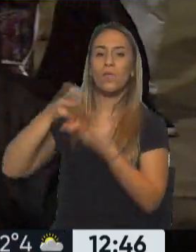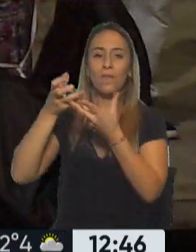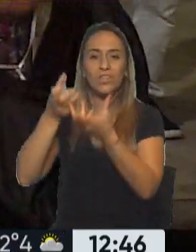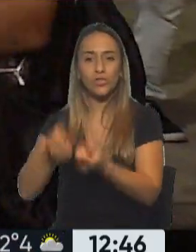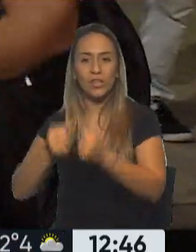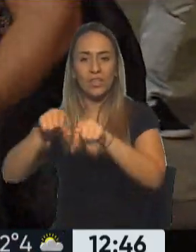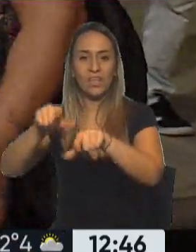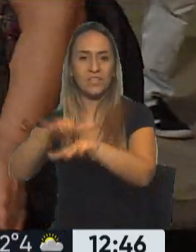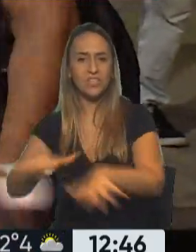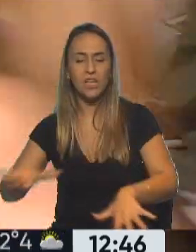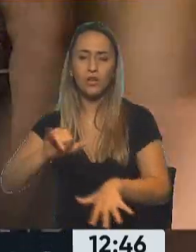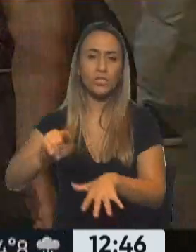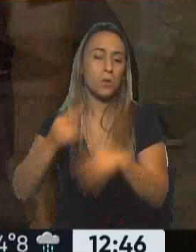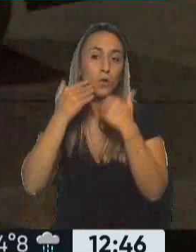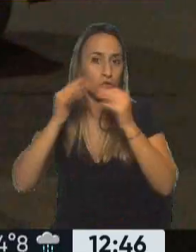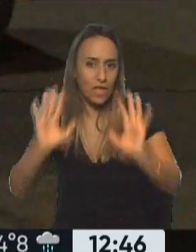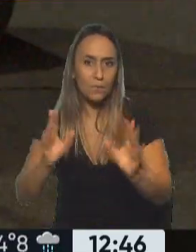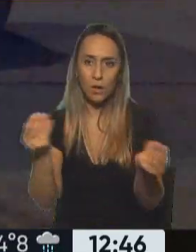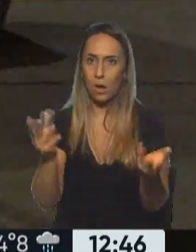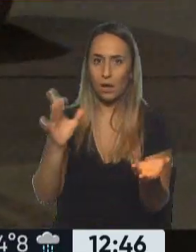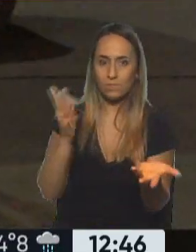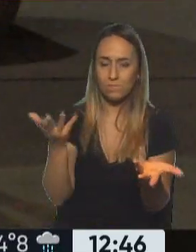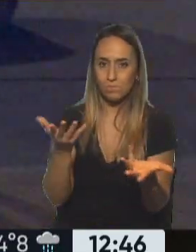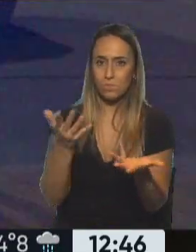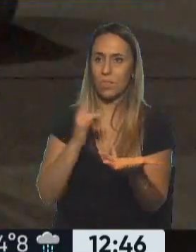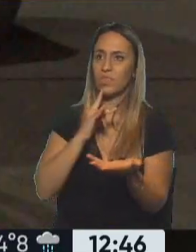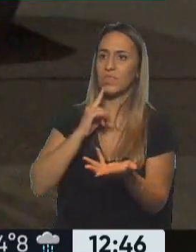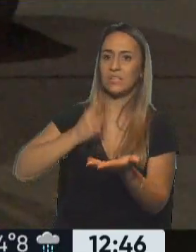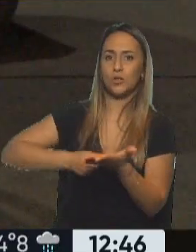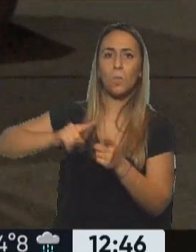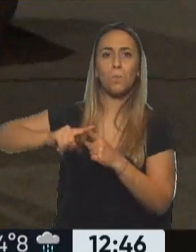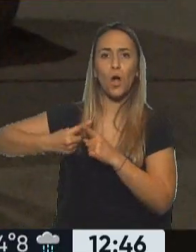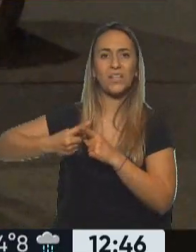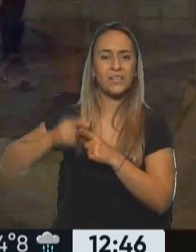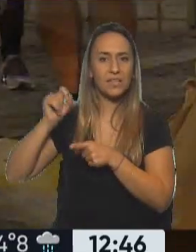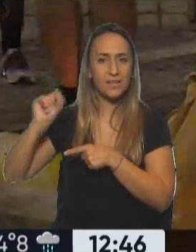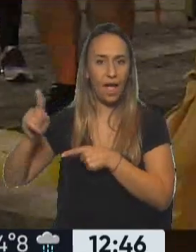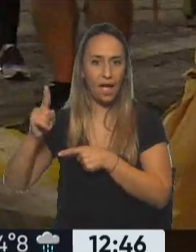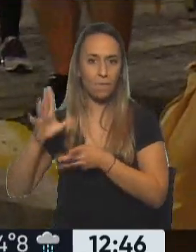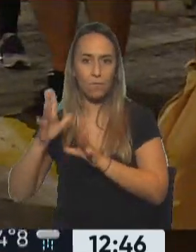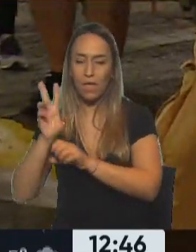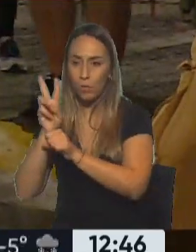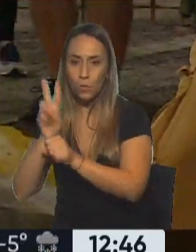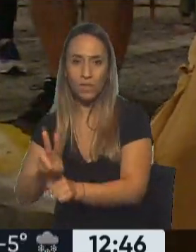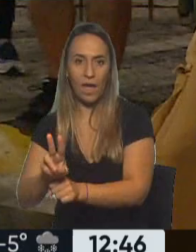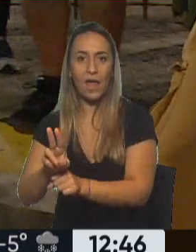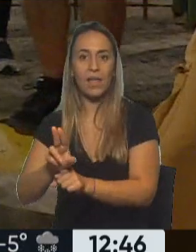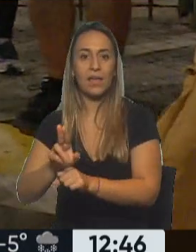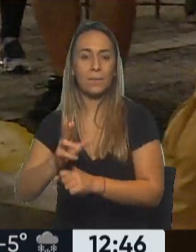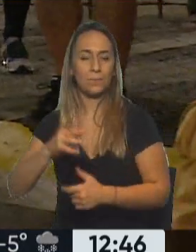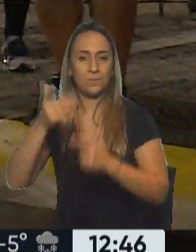niños, niñas, de adolescentes, pero digo, no hay una decisión política de, bueno, resguardar no solamente la